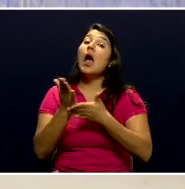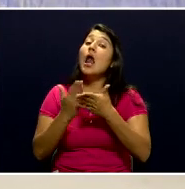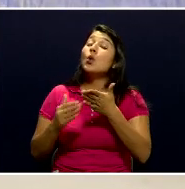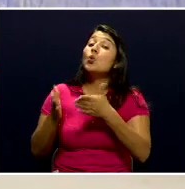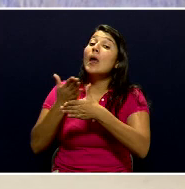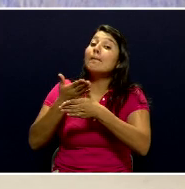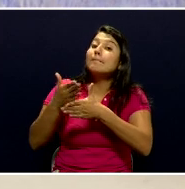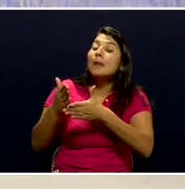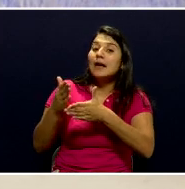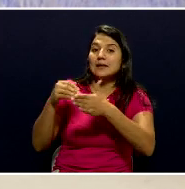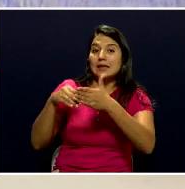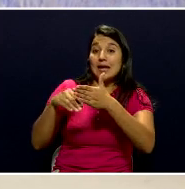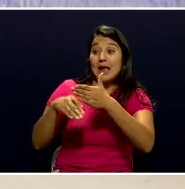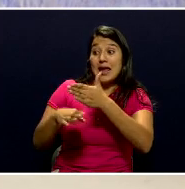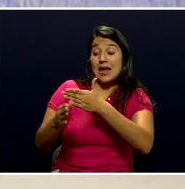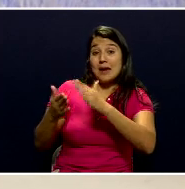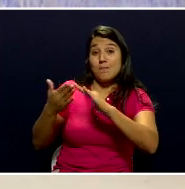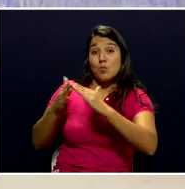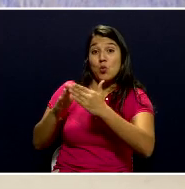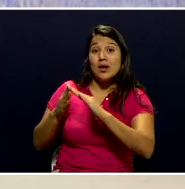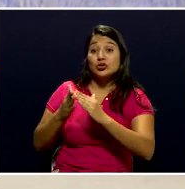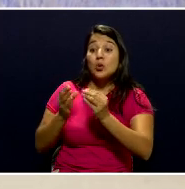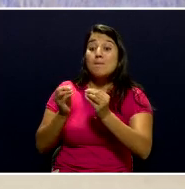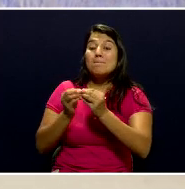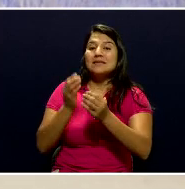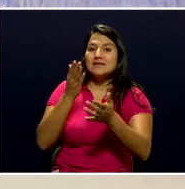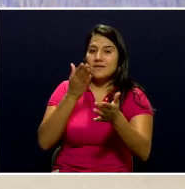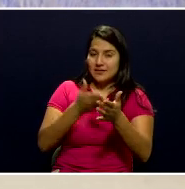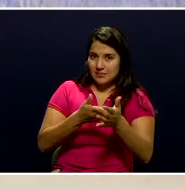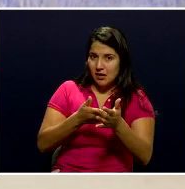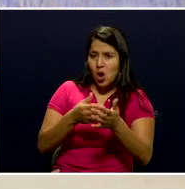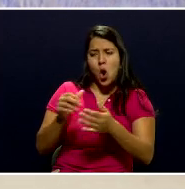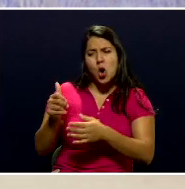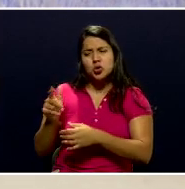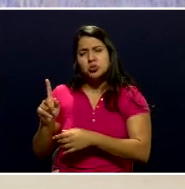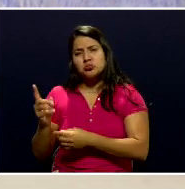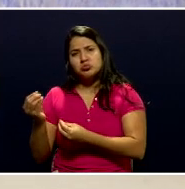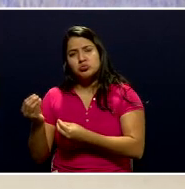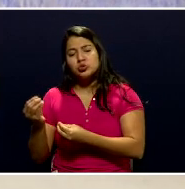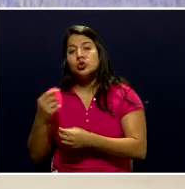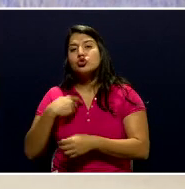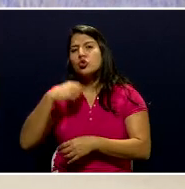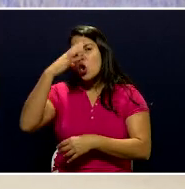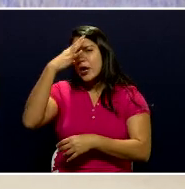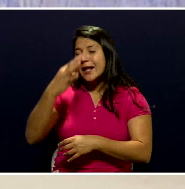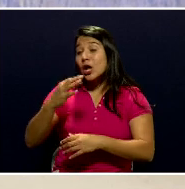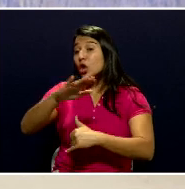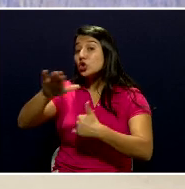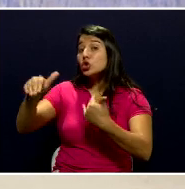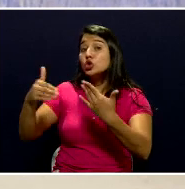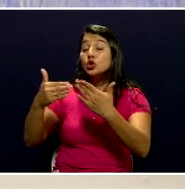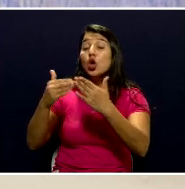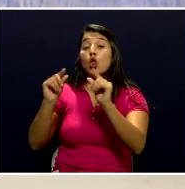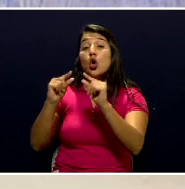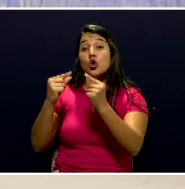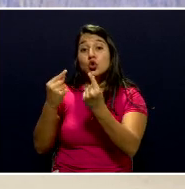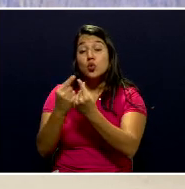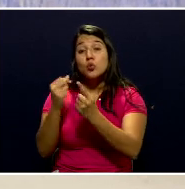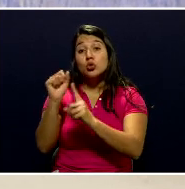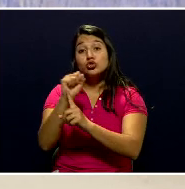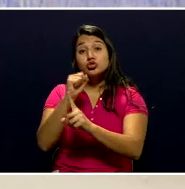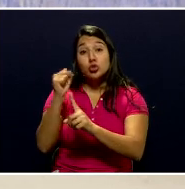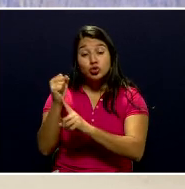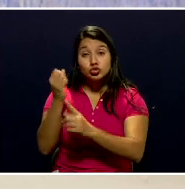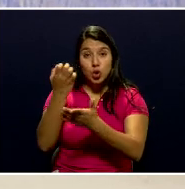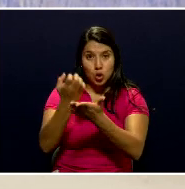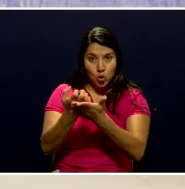de la población que lo sufre más que otra. Yo creo que todas los grupos socioeconómicos y de acceso